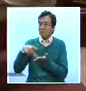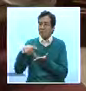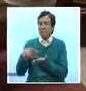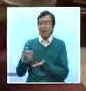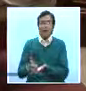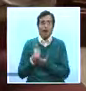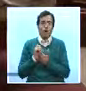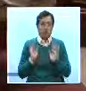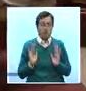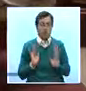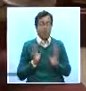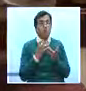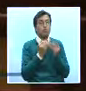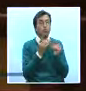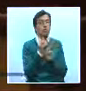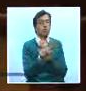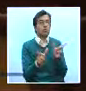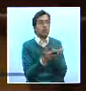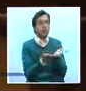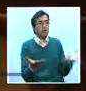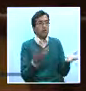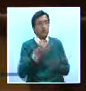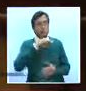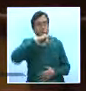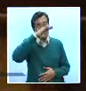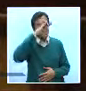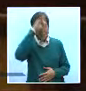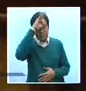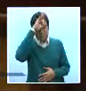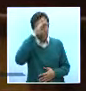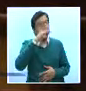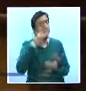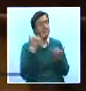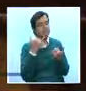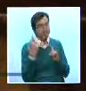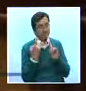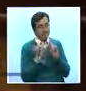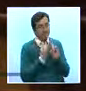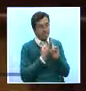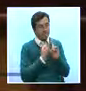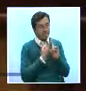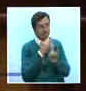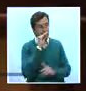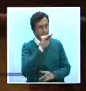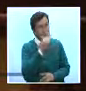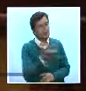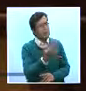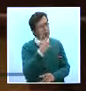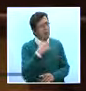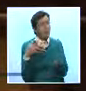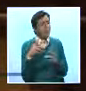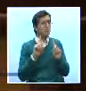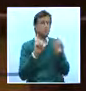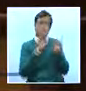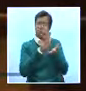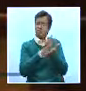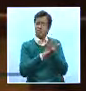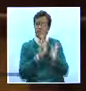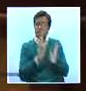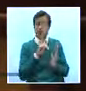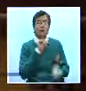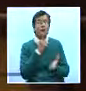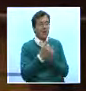mucha gente en el país que es así, ¿verdad? Entonces nosotros lo que les invitamos primero es a perder estos temores, estos miedos que causan